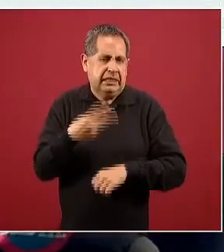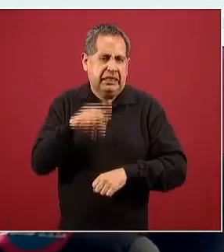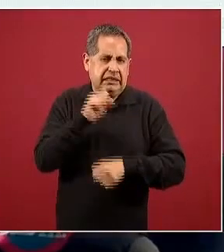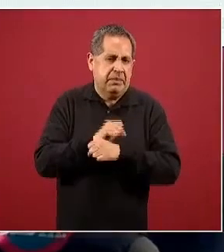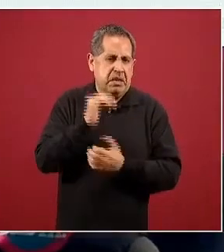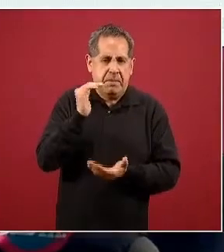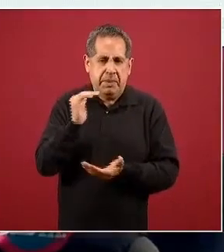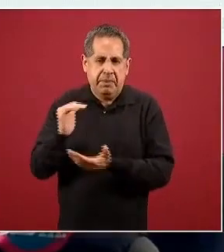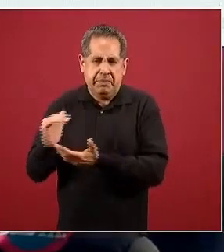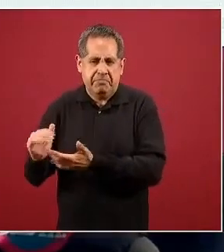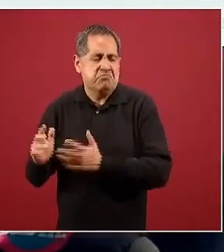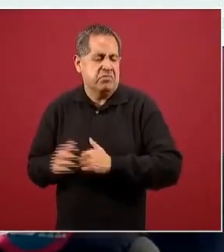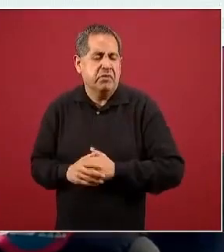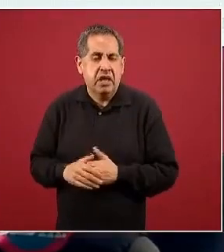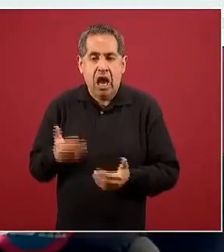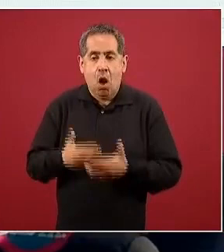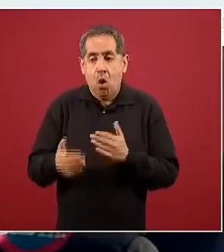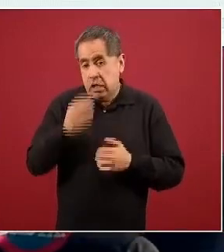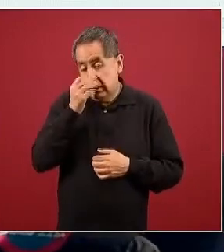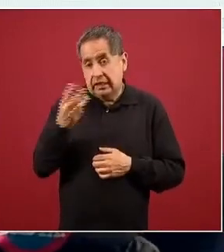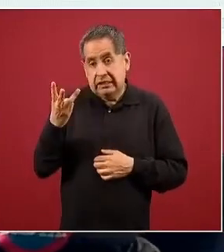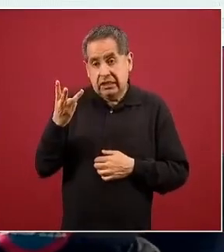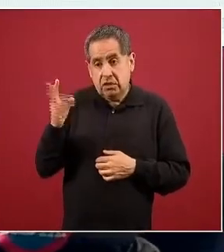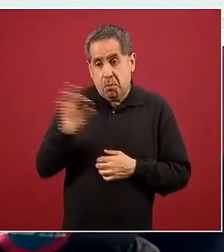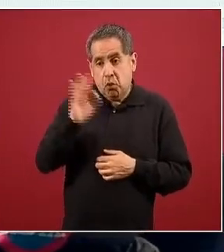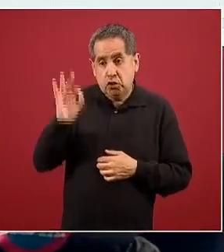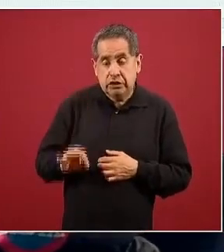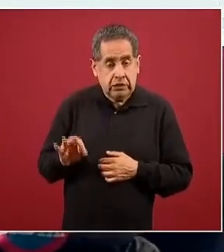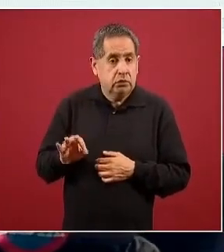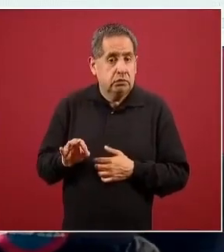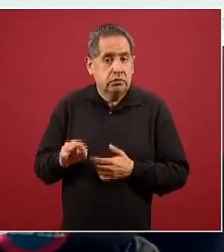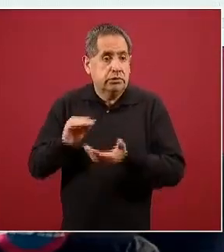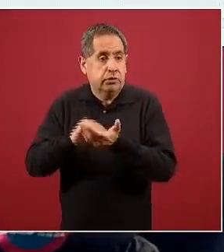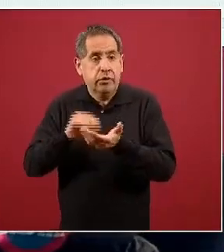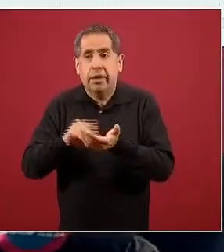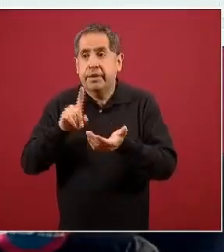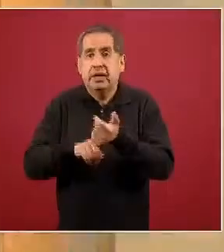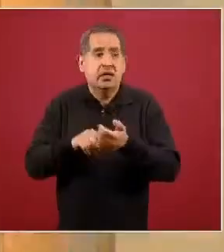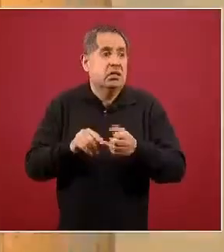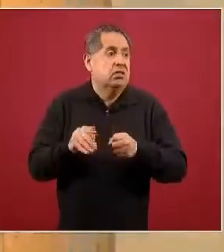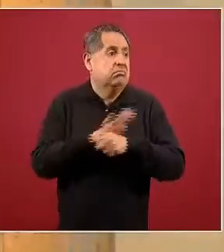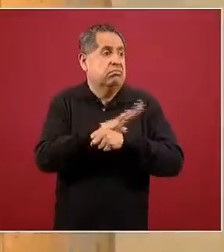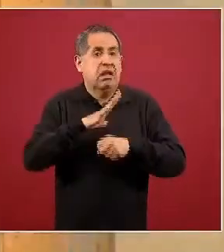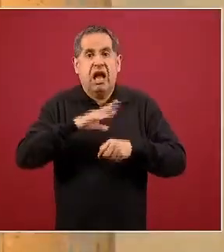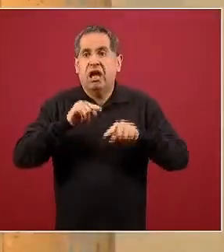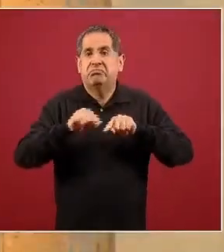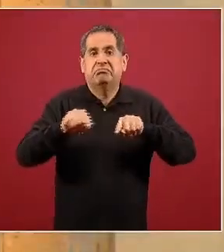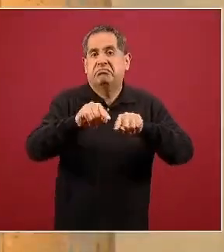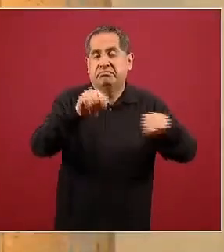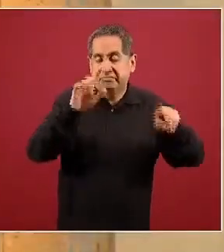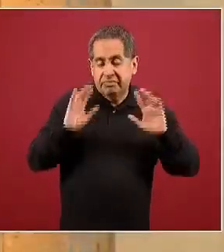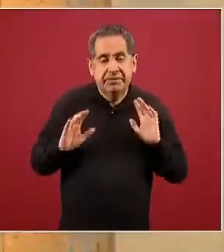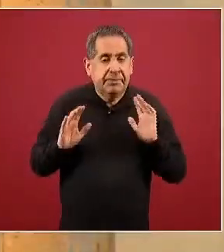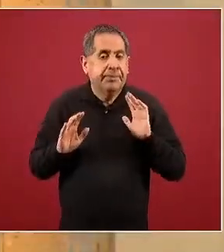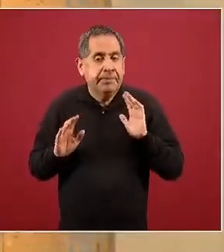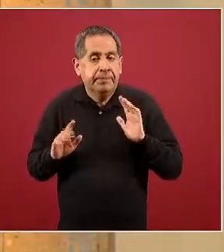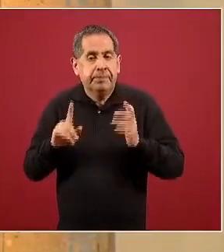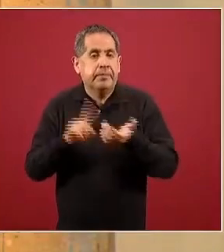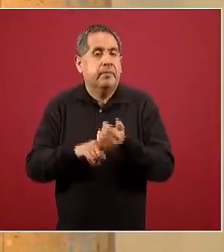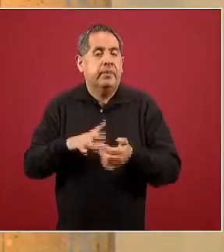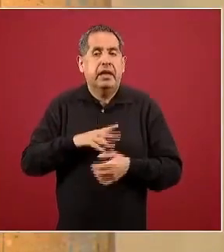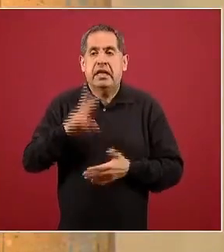semanas. Actualmente tienen un 3% de su epidemia activa. activa de los casos estimados.